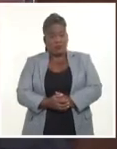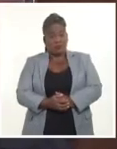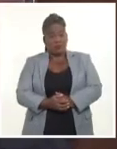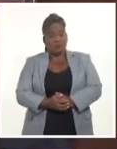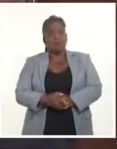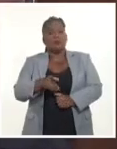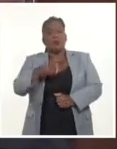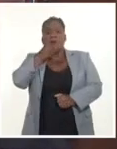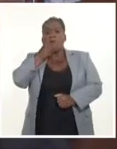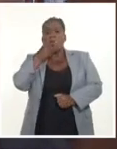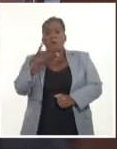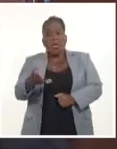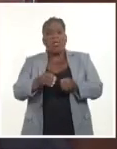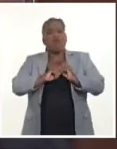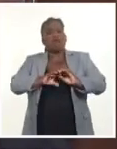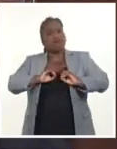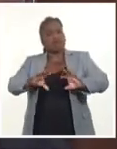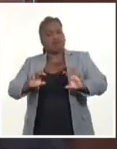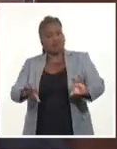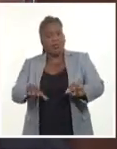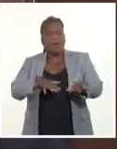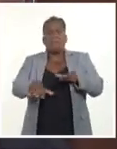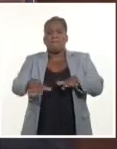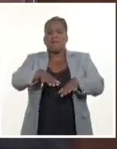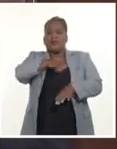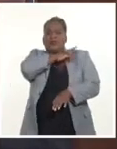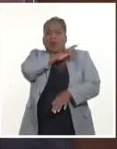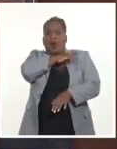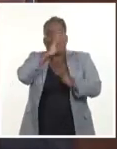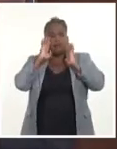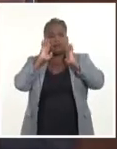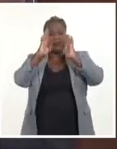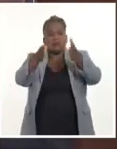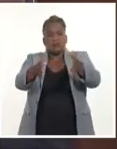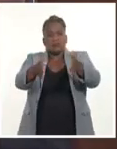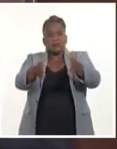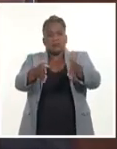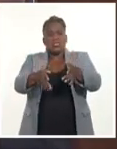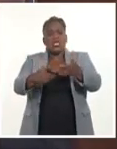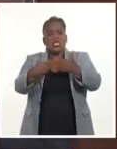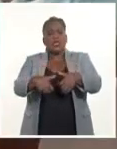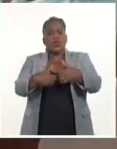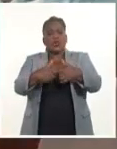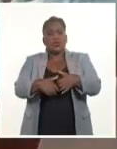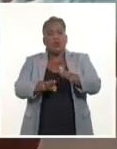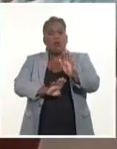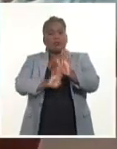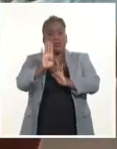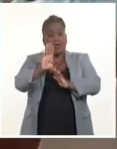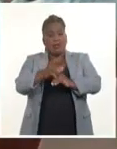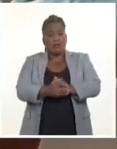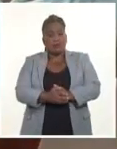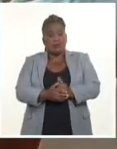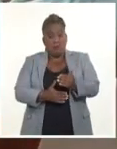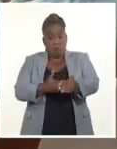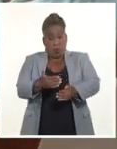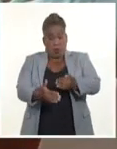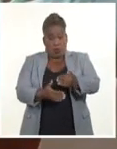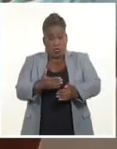Eso puede ser muy multiplicador, una preparación de cuadro orientada hacia la industria de avanzada. En este proceso